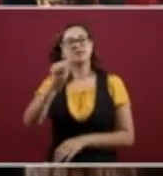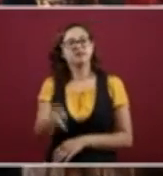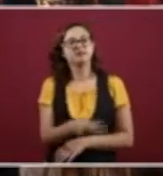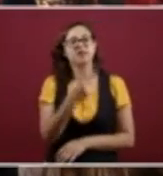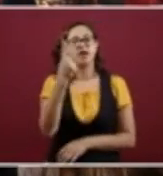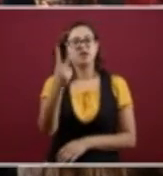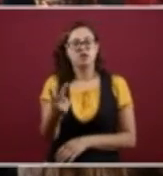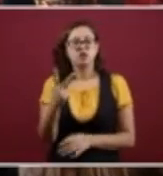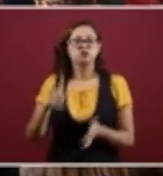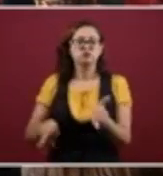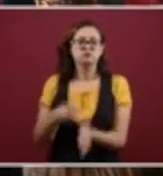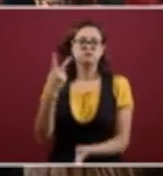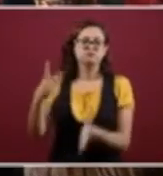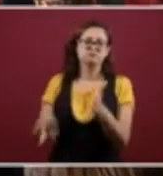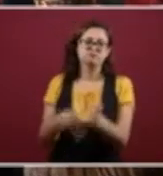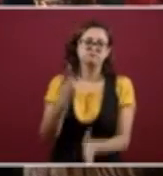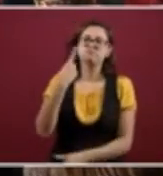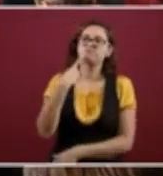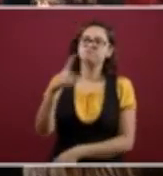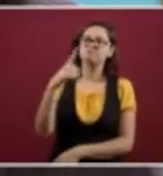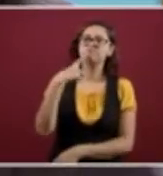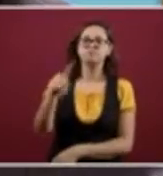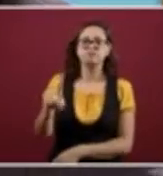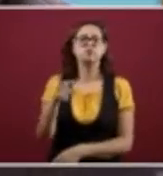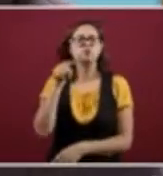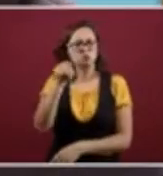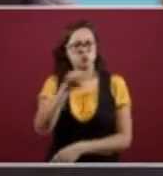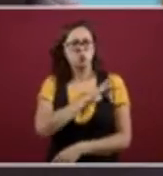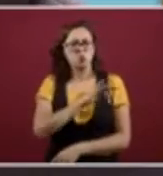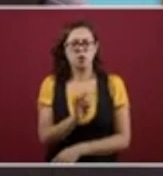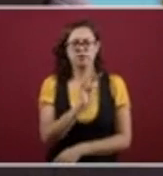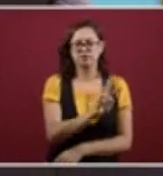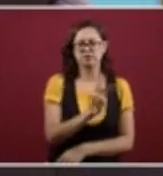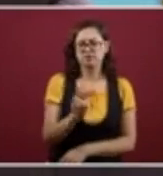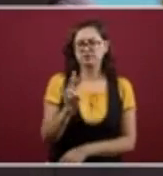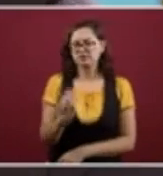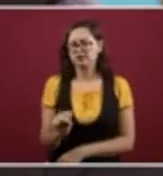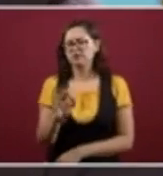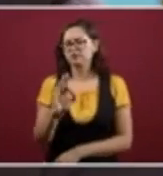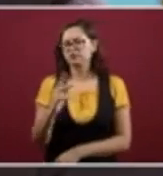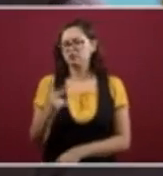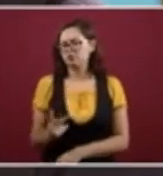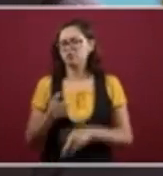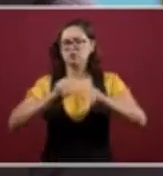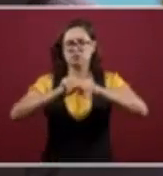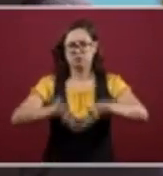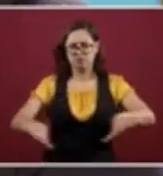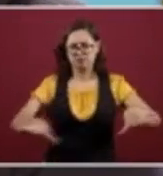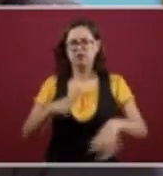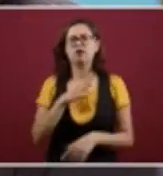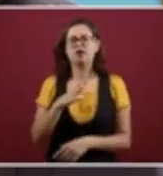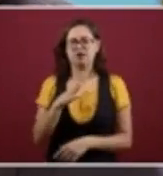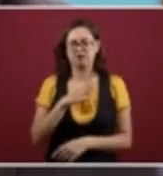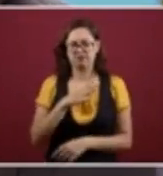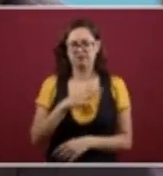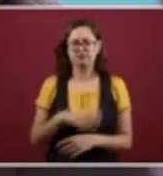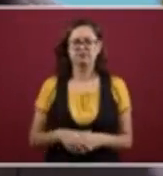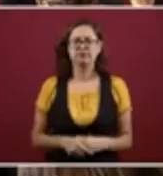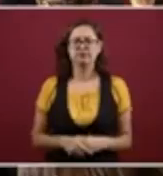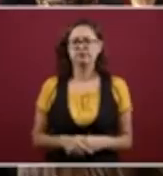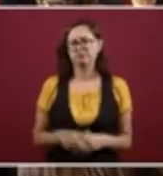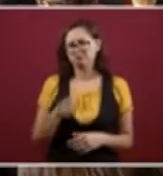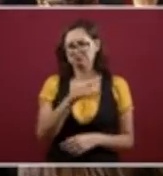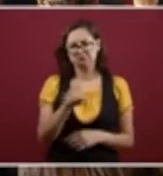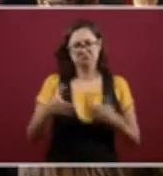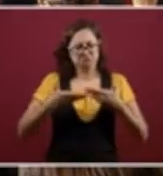en la página web de nuestra Secretaría, pues toda la información que ustedes pueden acceder en estos sistemas que están completamente a